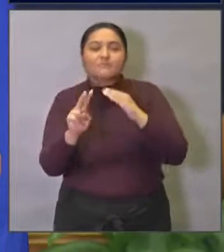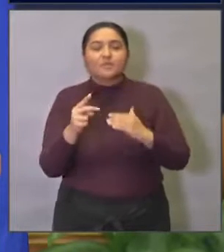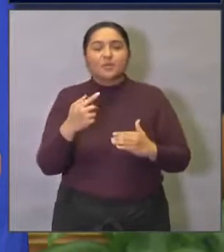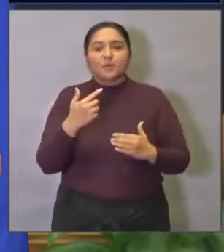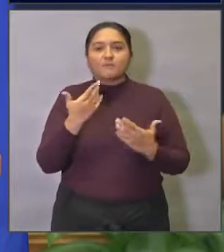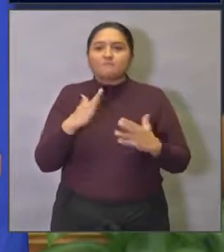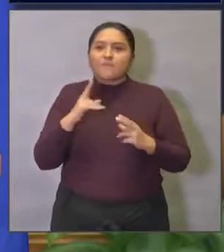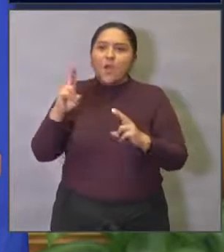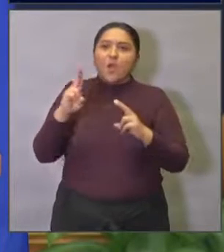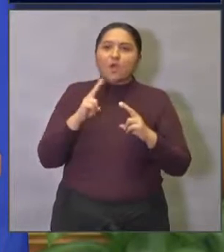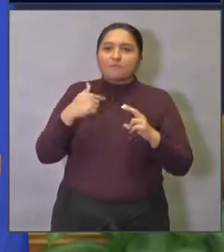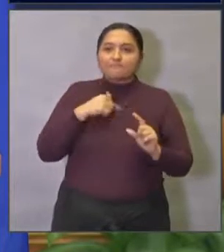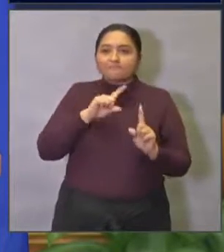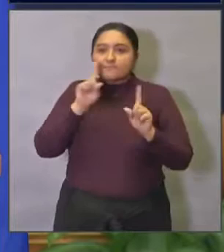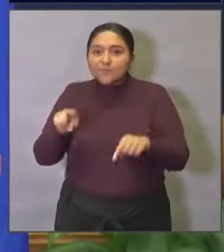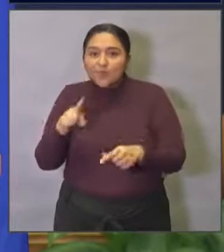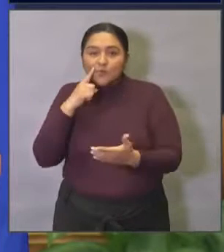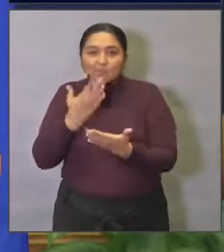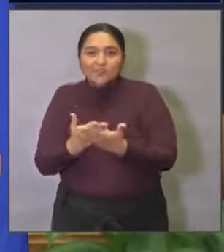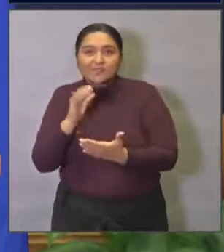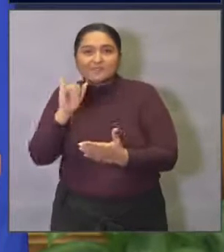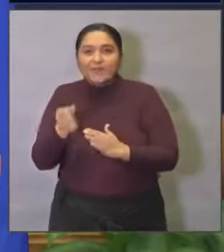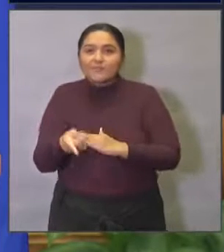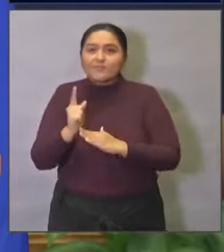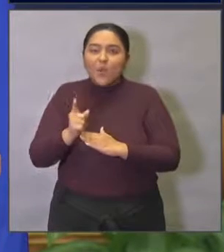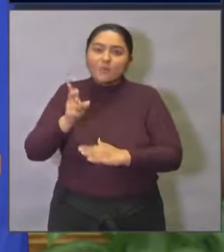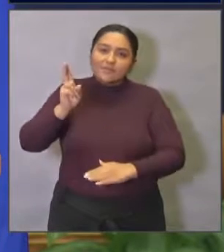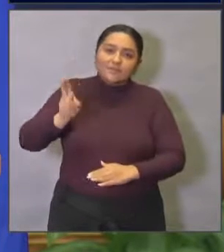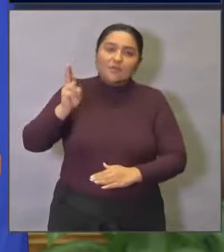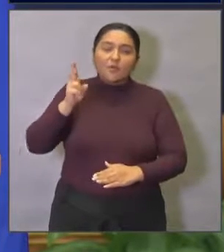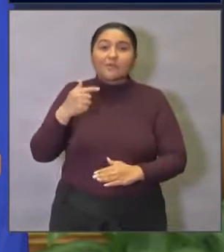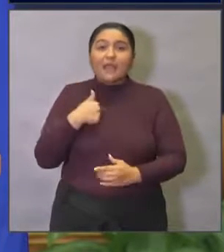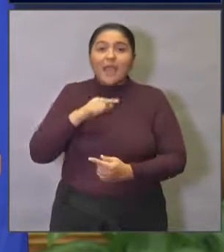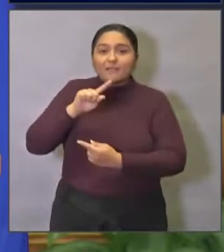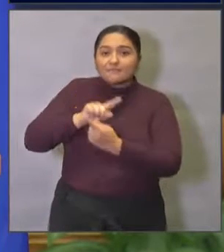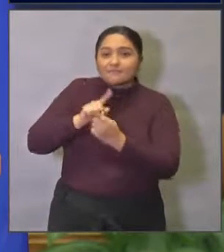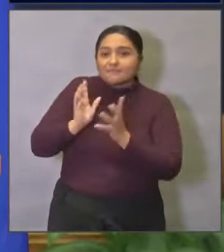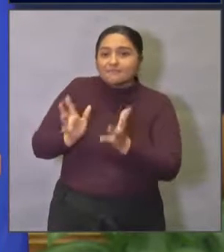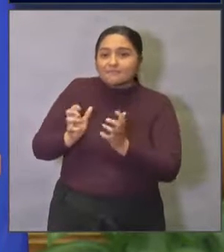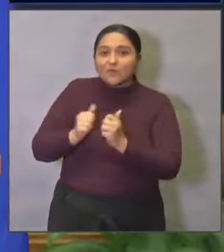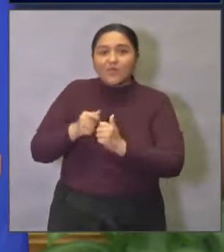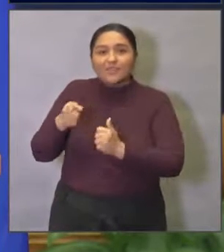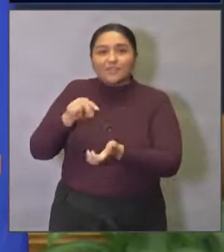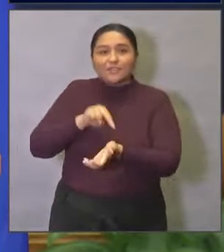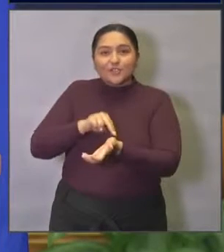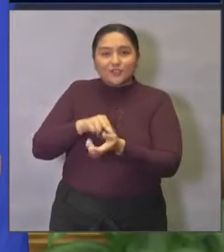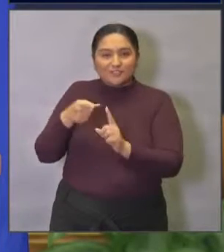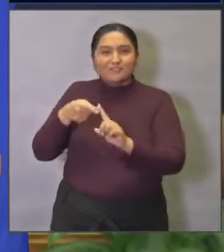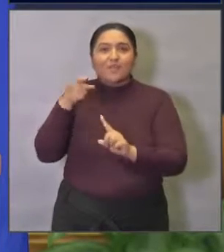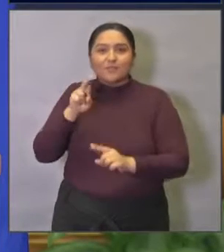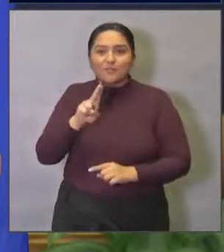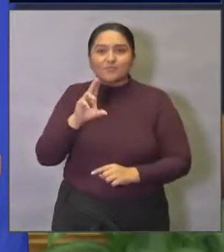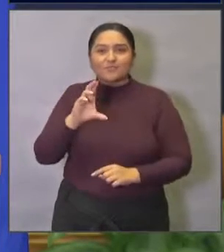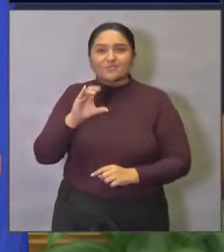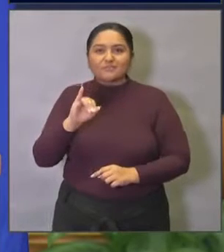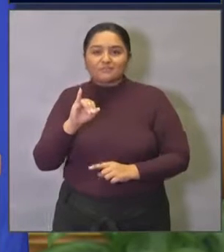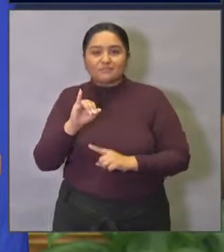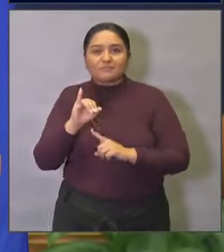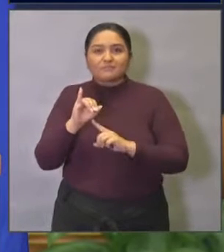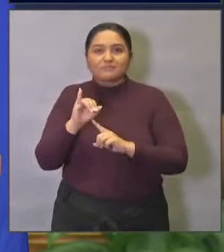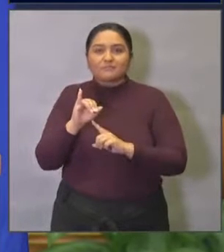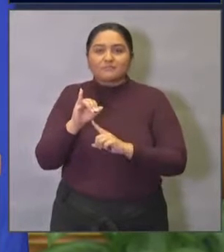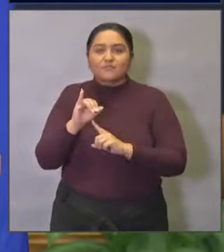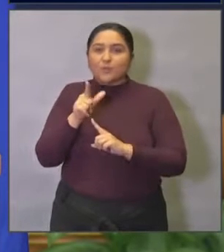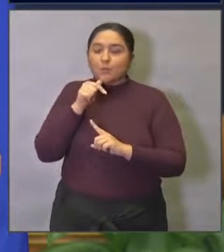atender este momento histórico y platicar con la enfermera de la UCE que recibió la